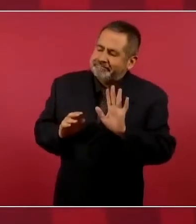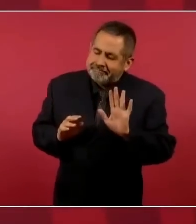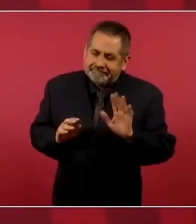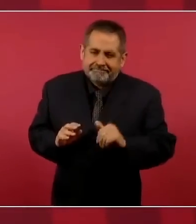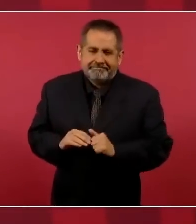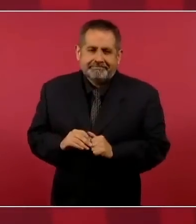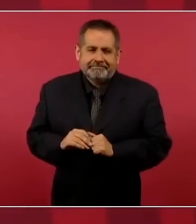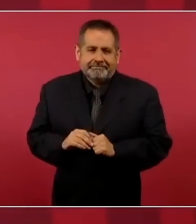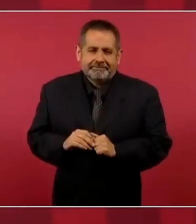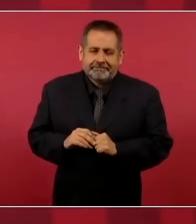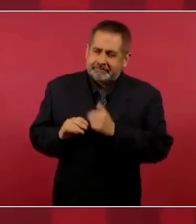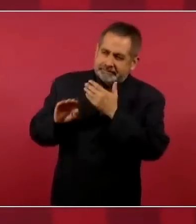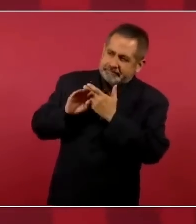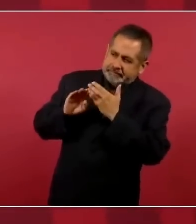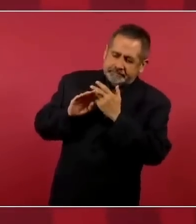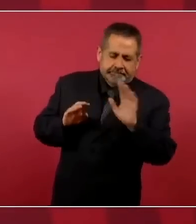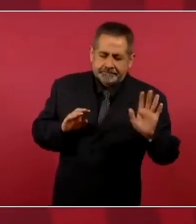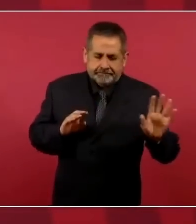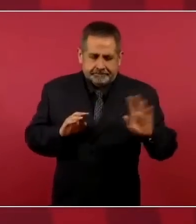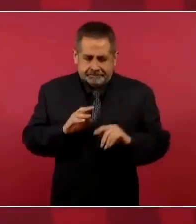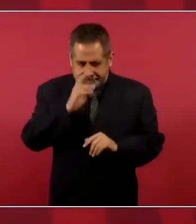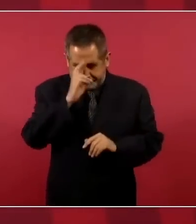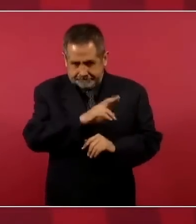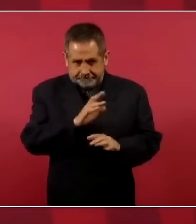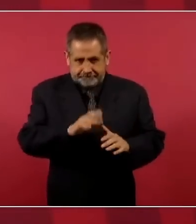que lo estoy maltratando, pero no.